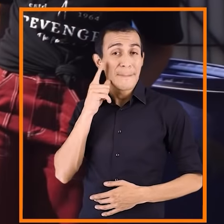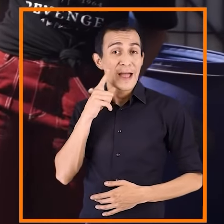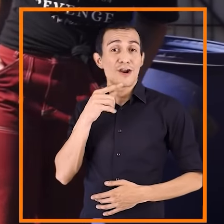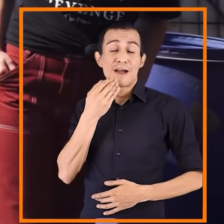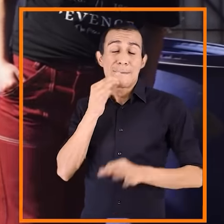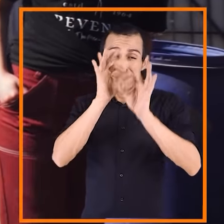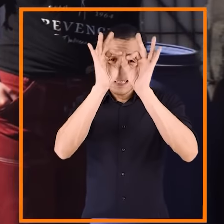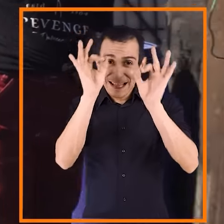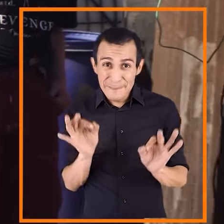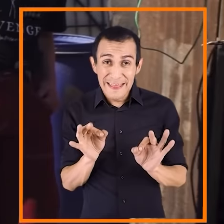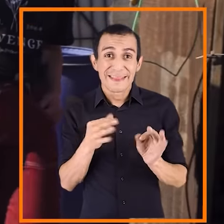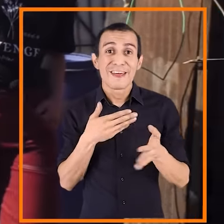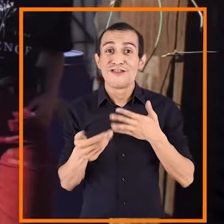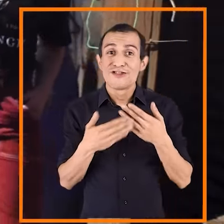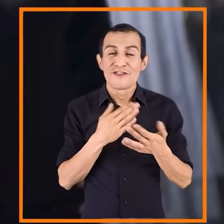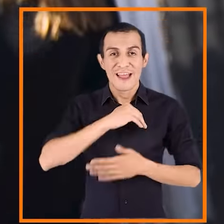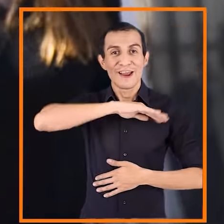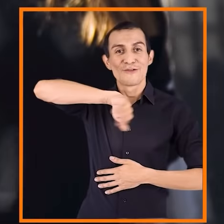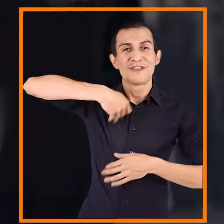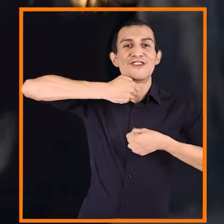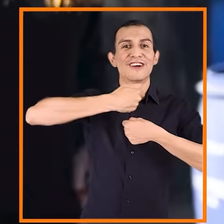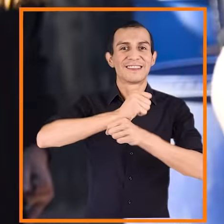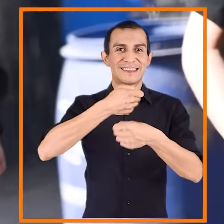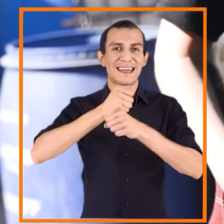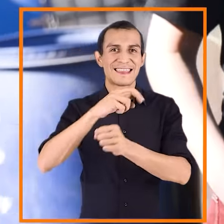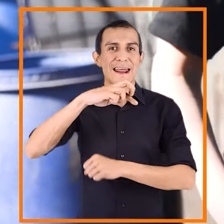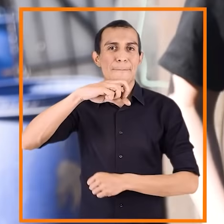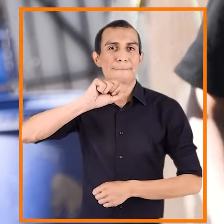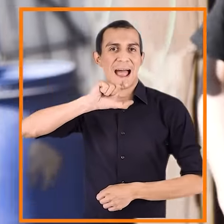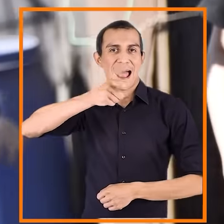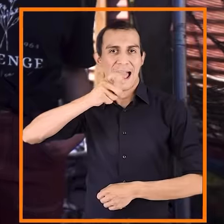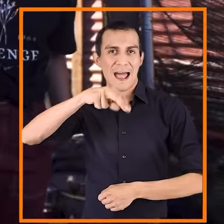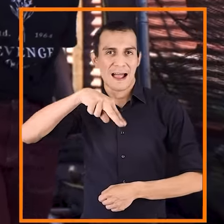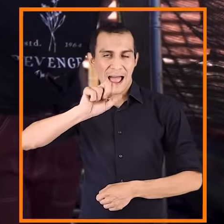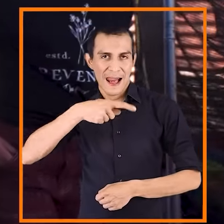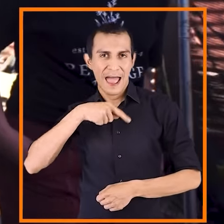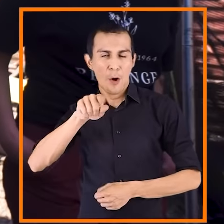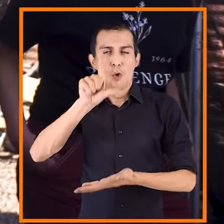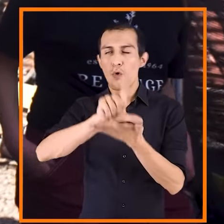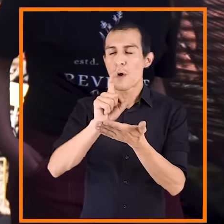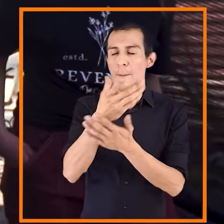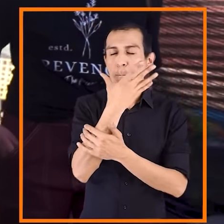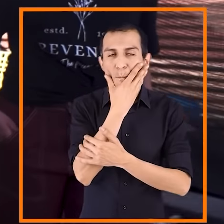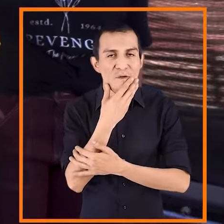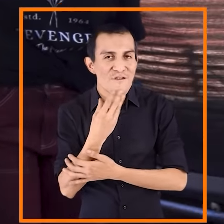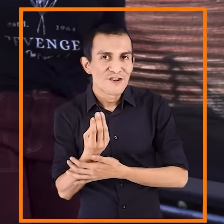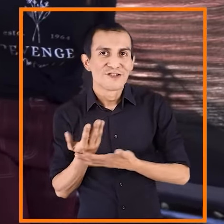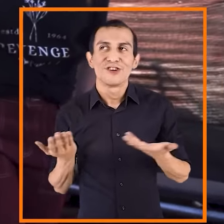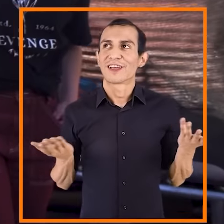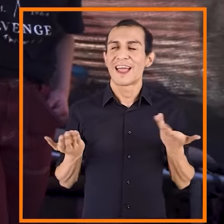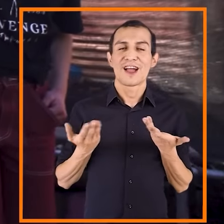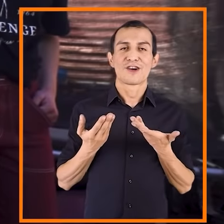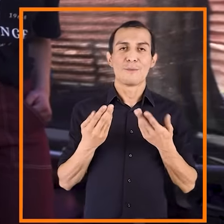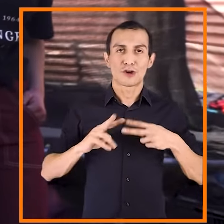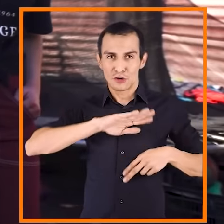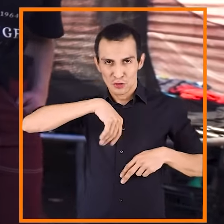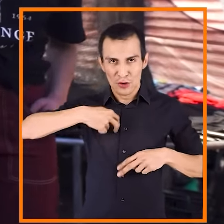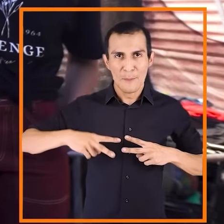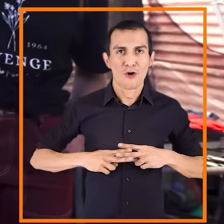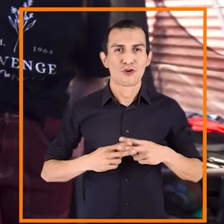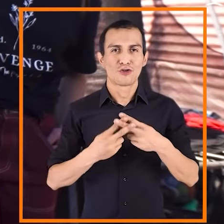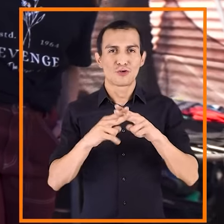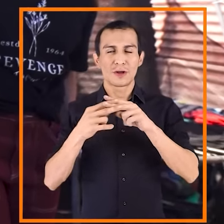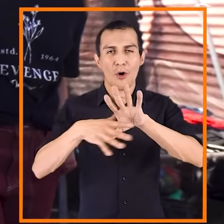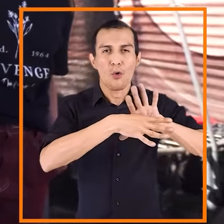pero específicamente en nuestro taller, que es el taller Pagana. Es un lugar súper lindo que hemos como